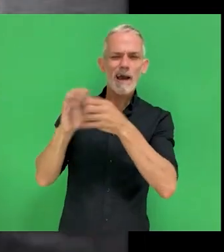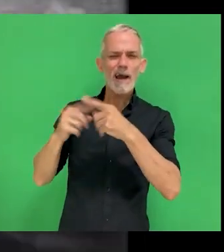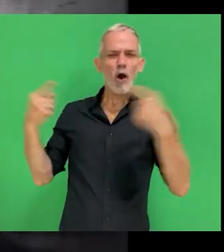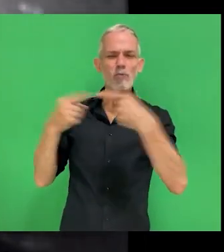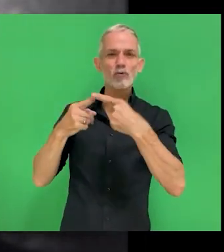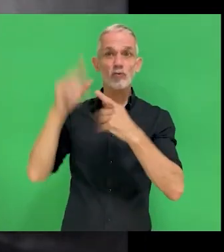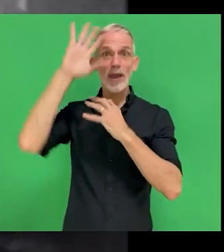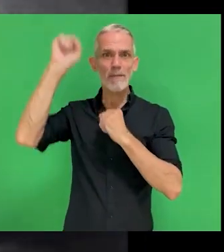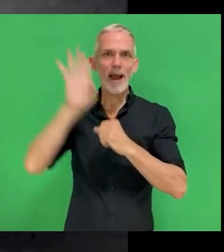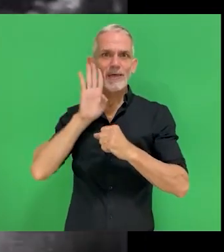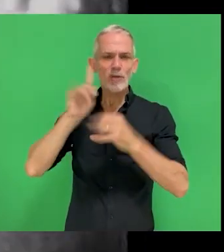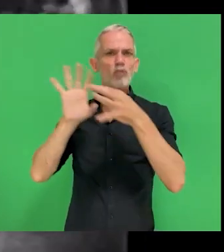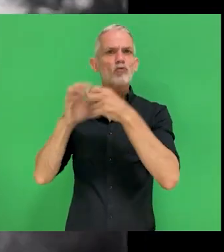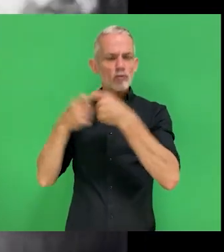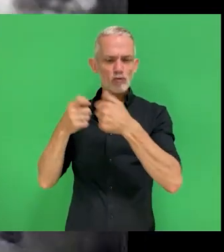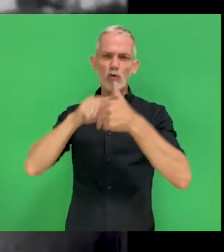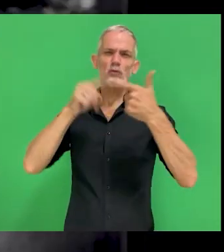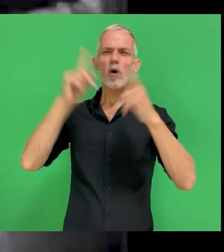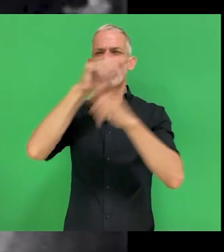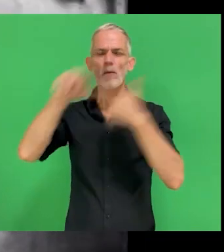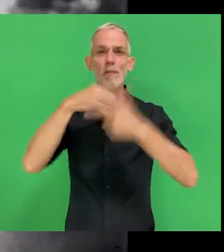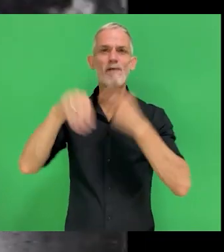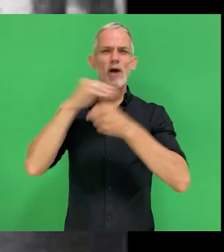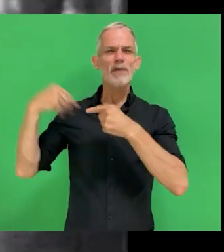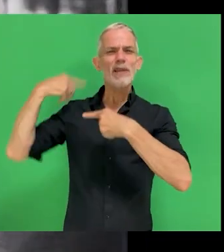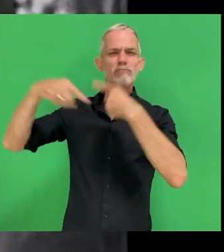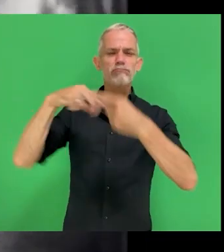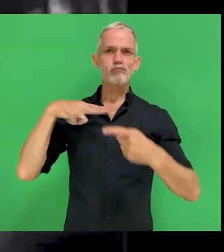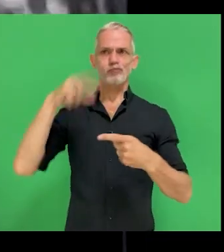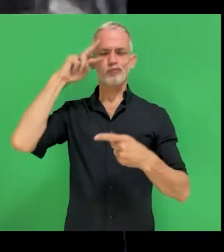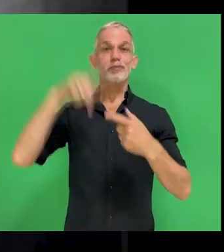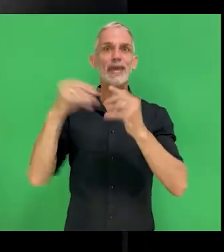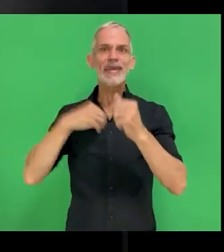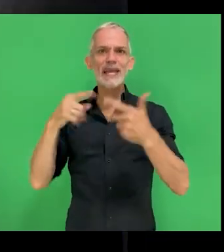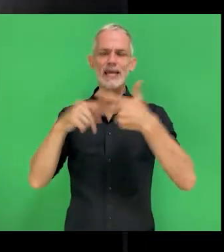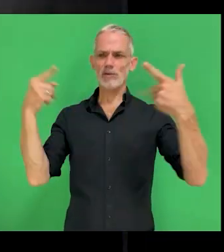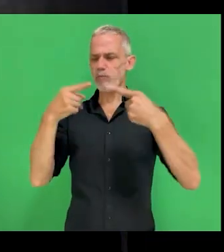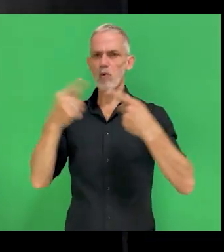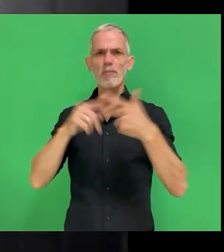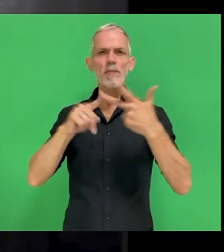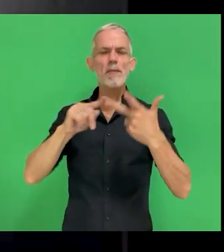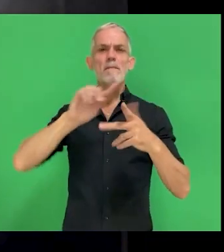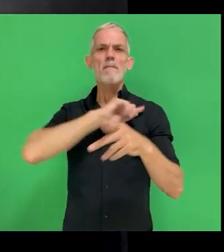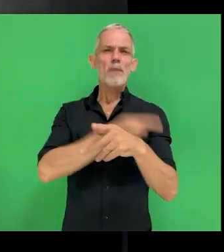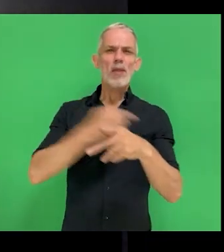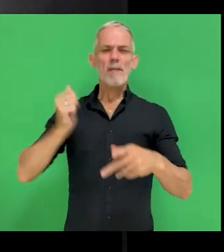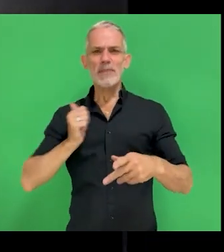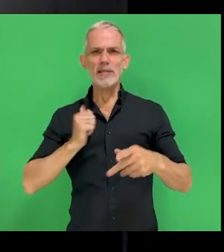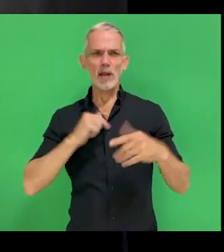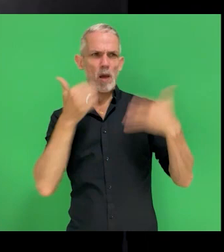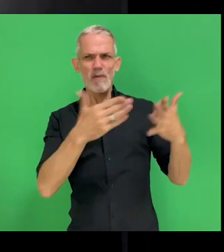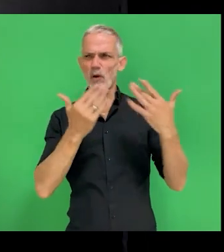la Embajada de Estados Unidos, crisis con las familias patricias y con la Iglesia, y el poder militar dividido entre